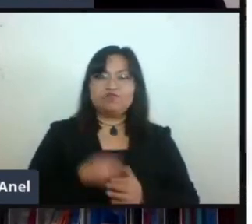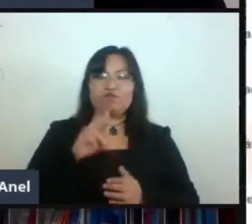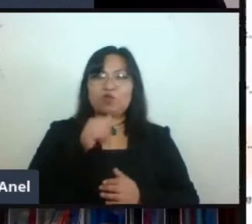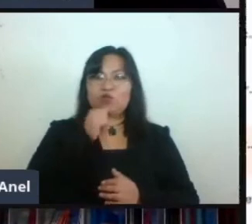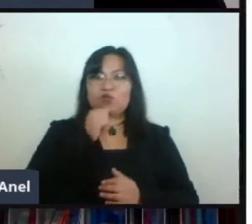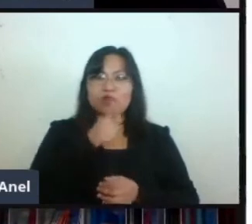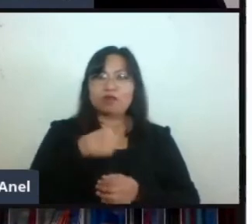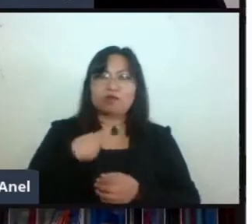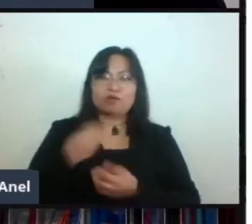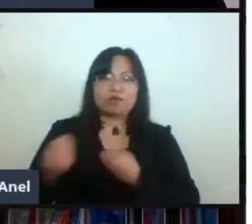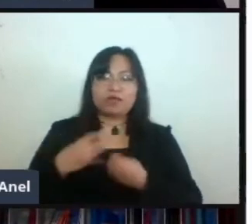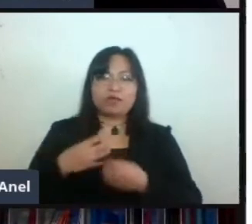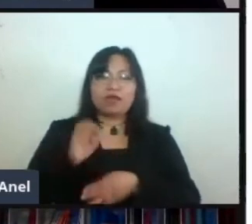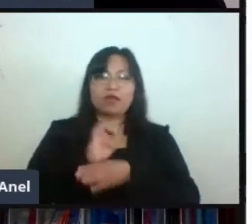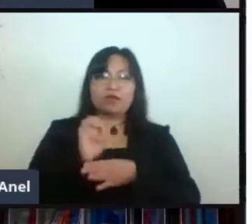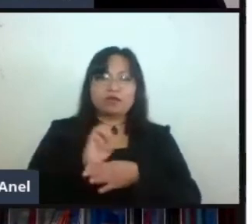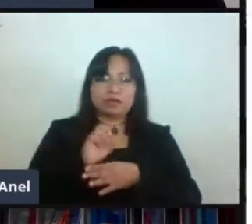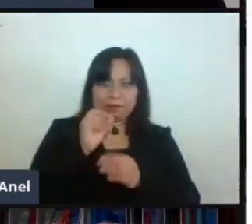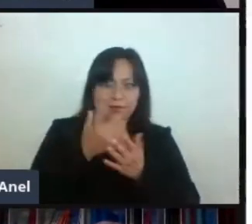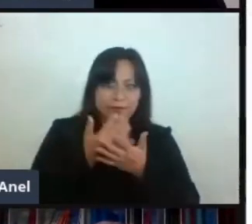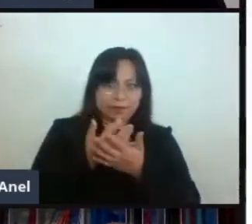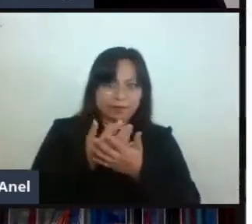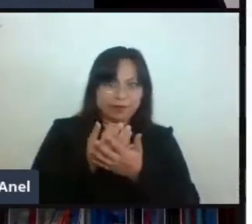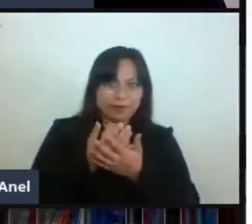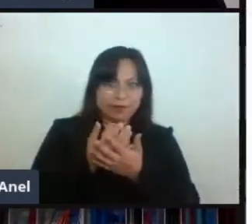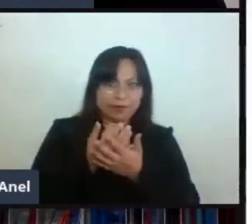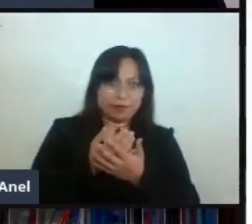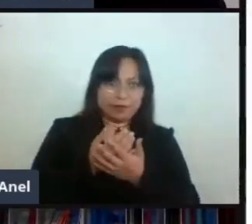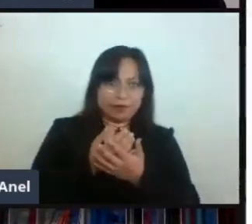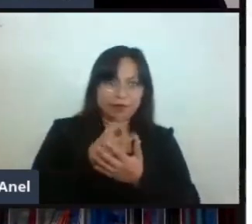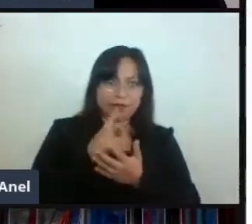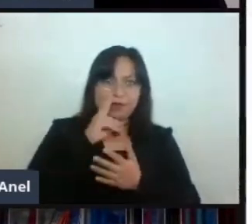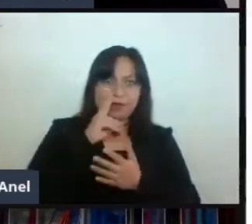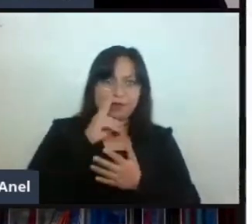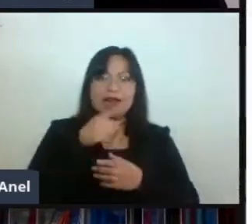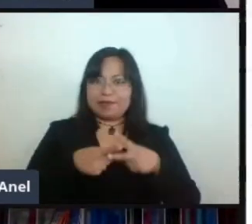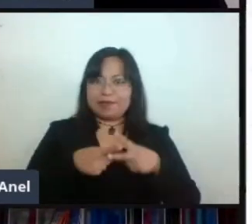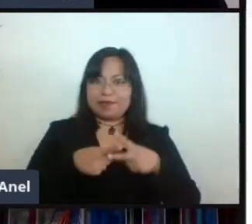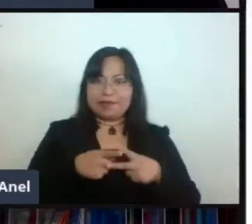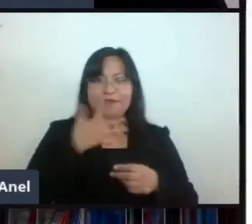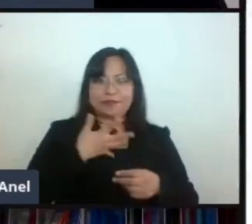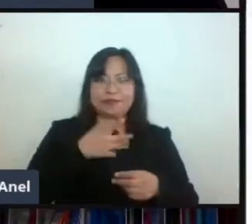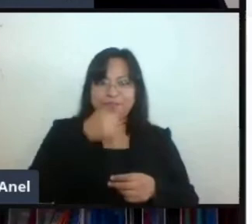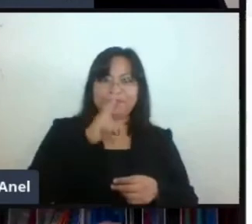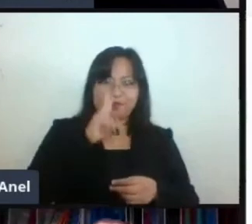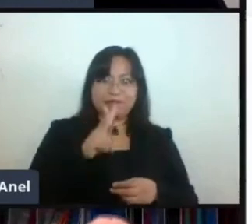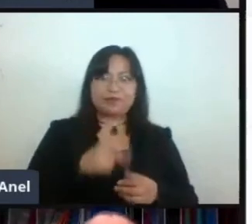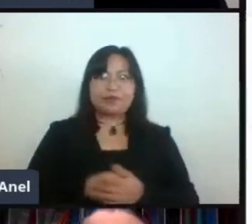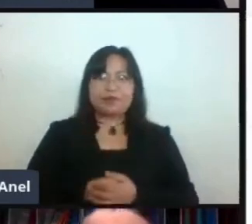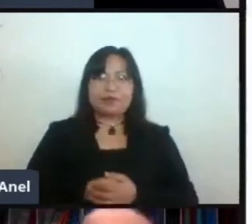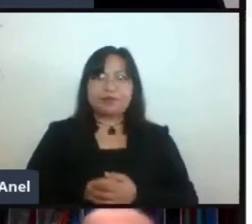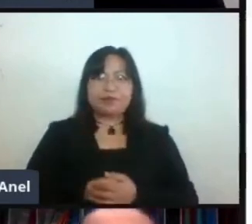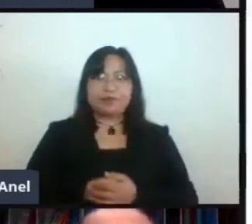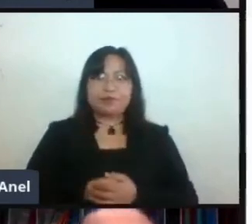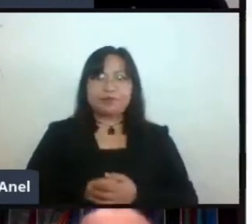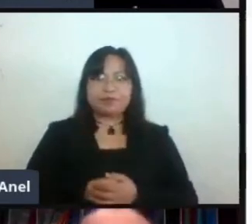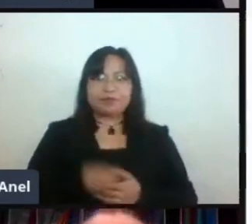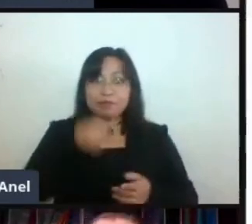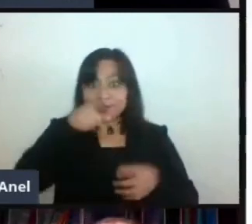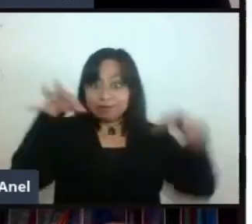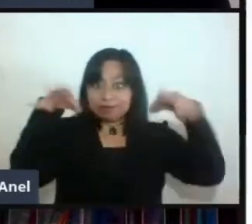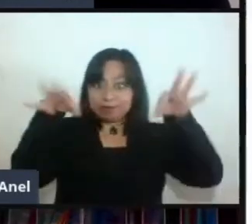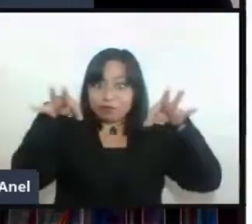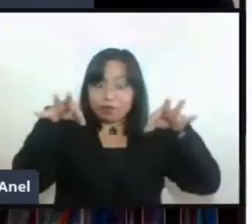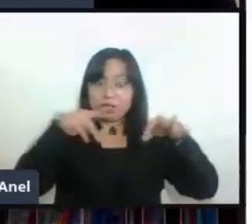Era en pensamiento matemático. Ah, fíjense. Esta es una hoja que se genera en